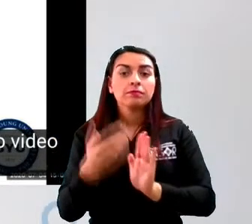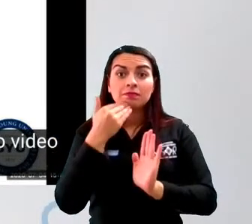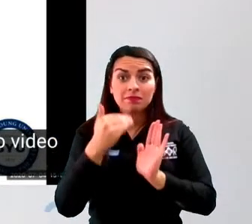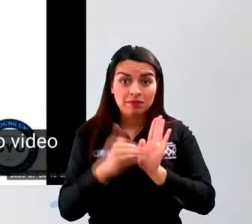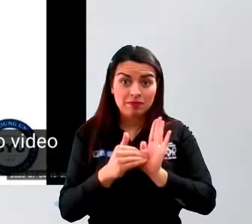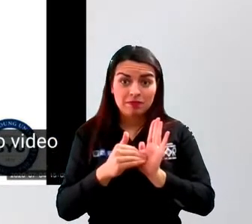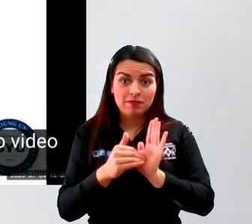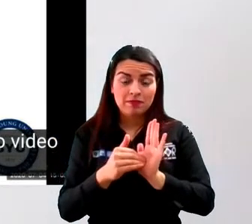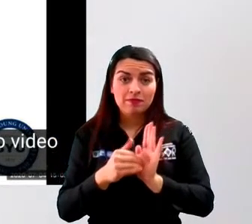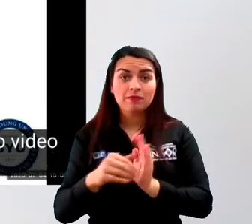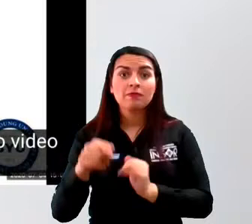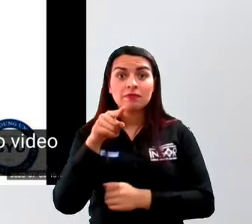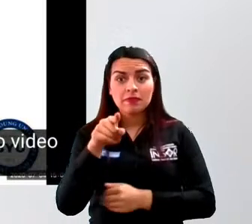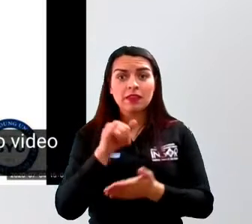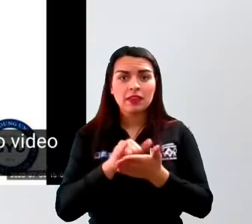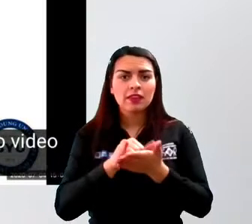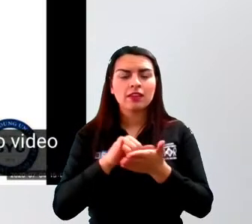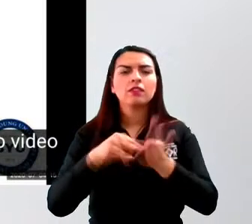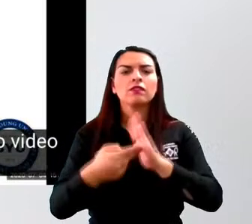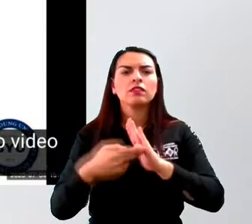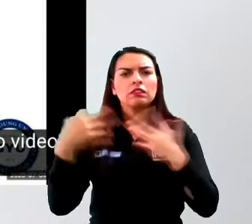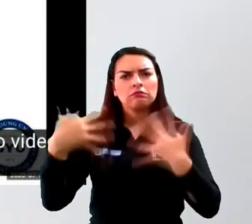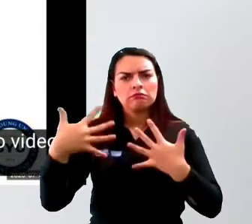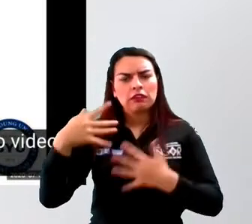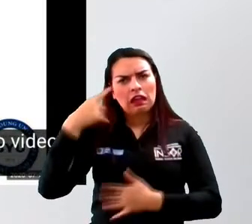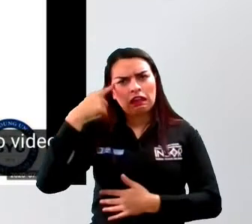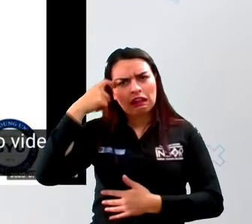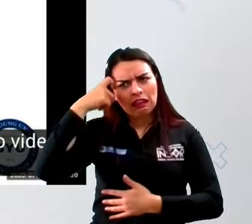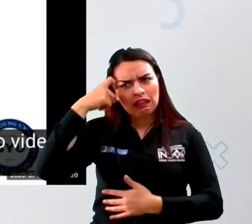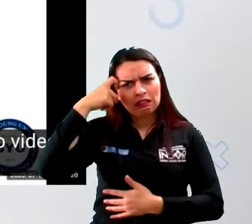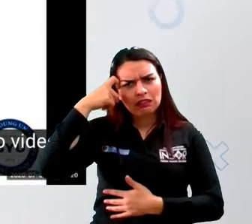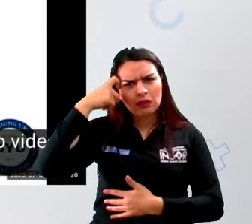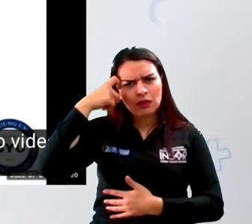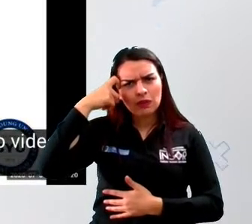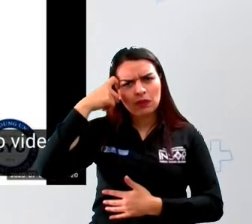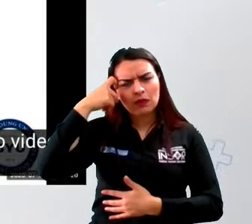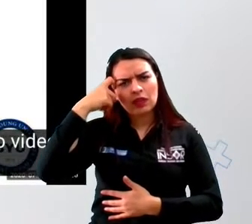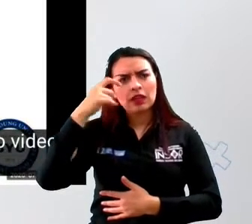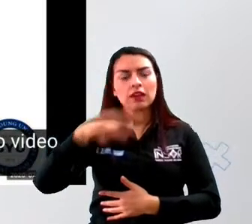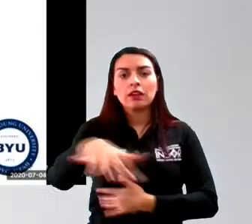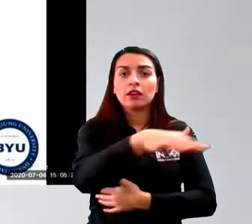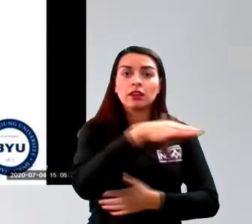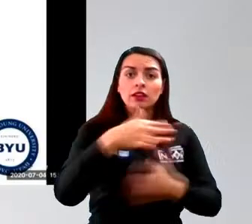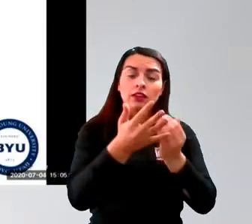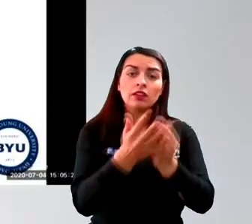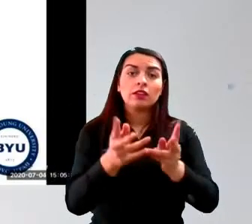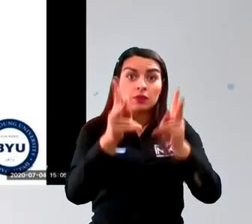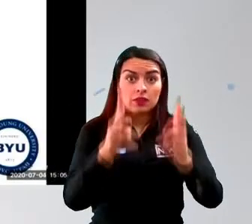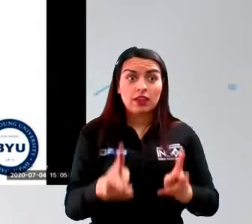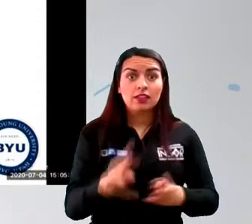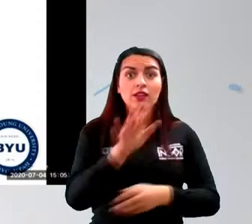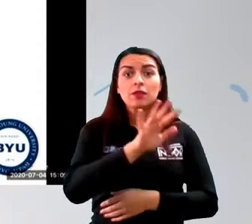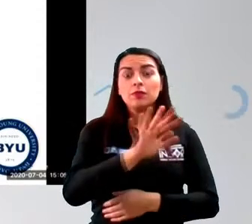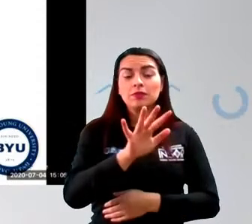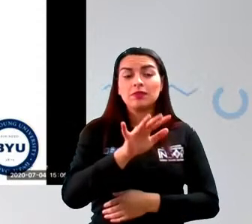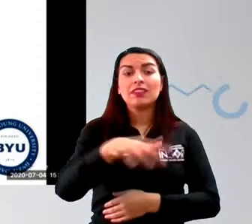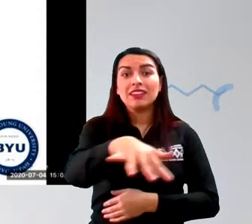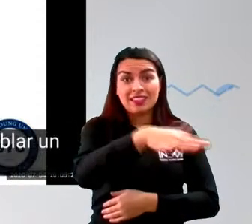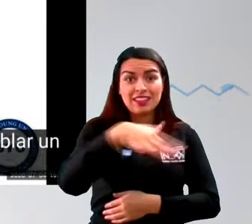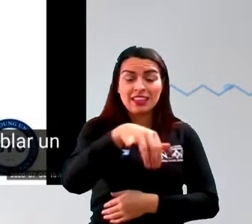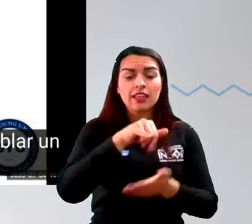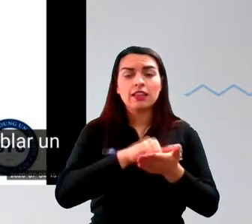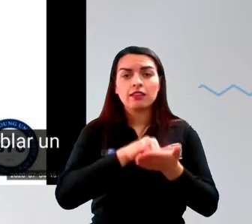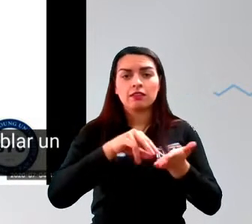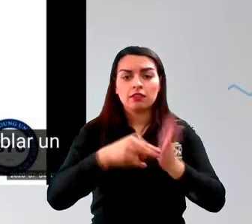presentaron en un video un desafío, un reto, y luego dejan que los estudiantes trabajen en él. Y cuando regresan, tienen otro video